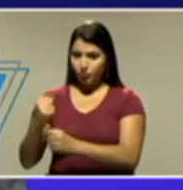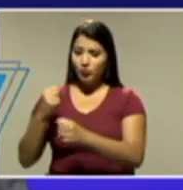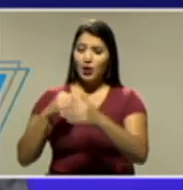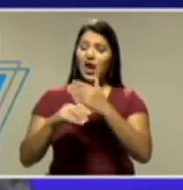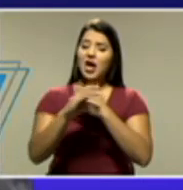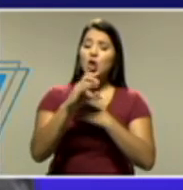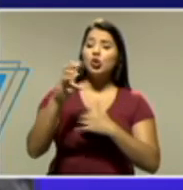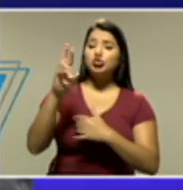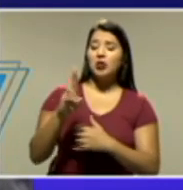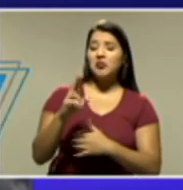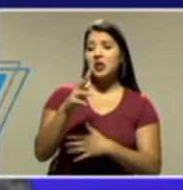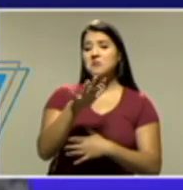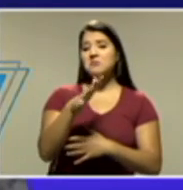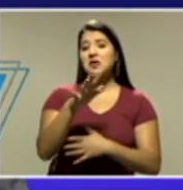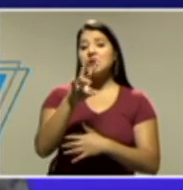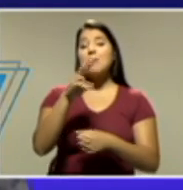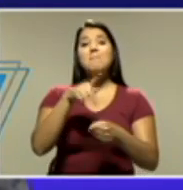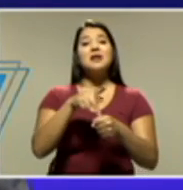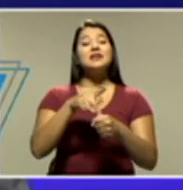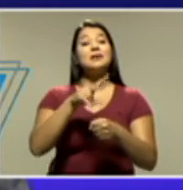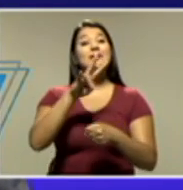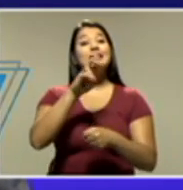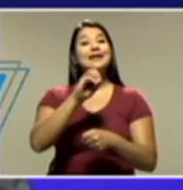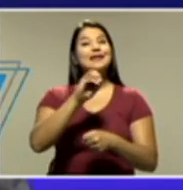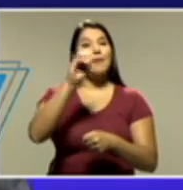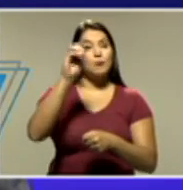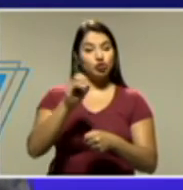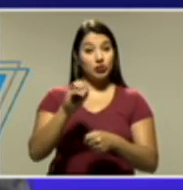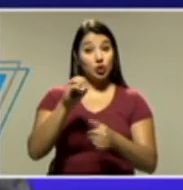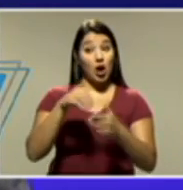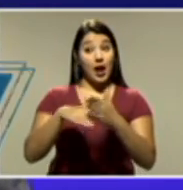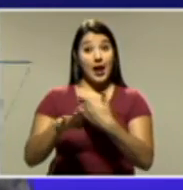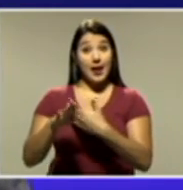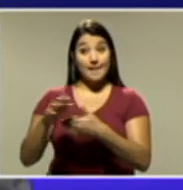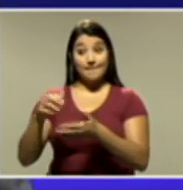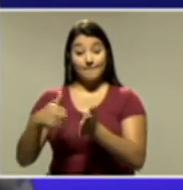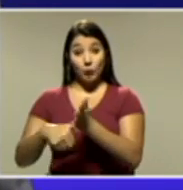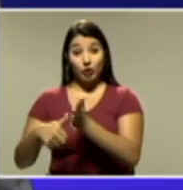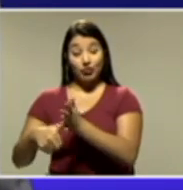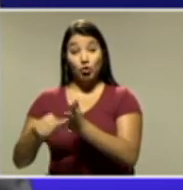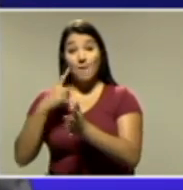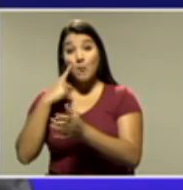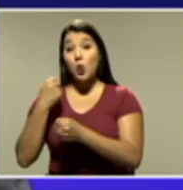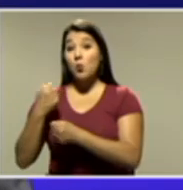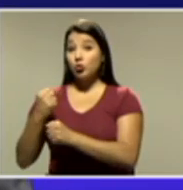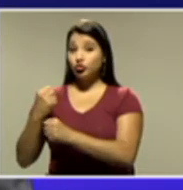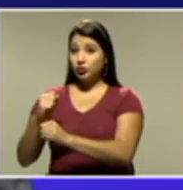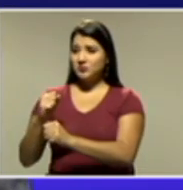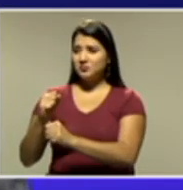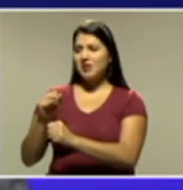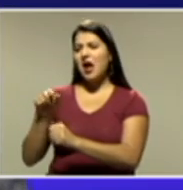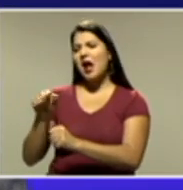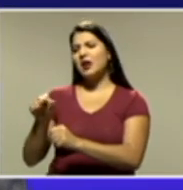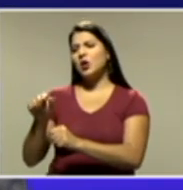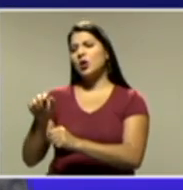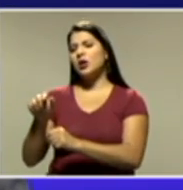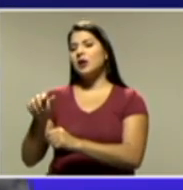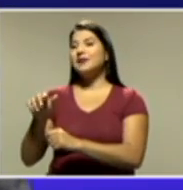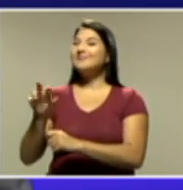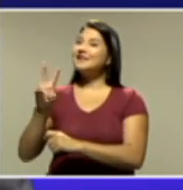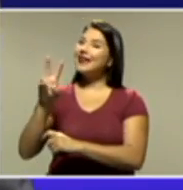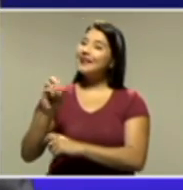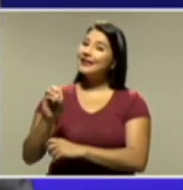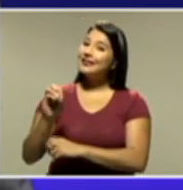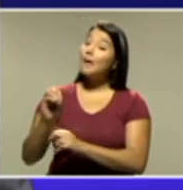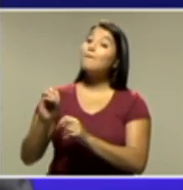participar por arriba del 70%, en las municipales ese 70% es más bien de abstención.